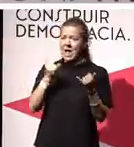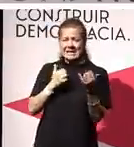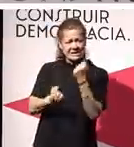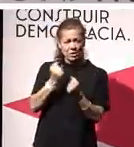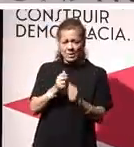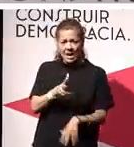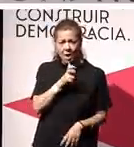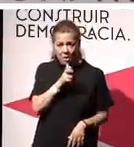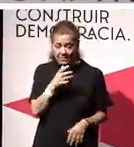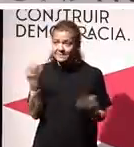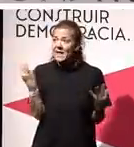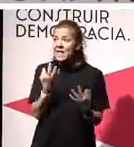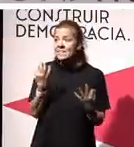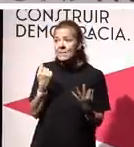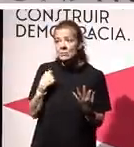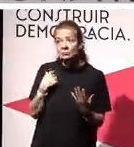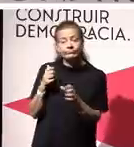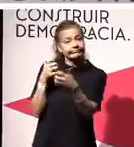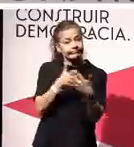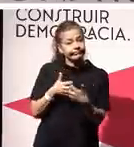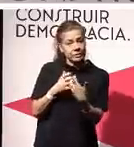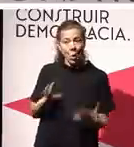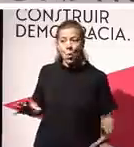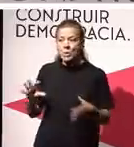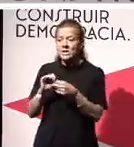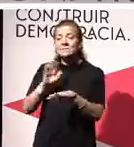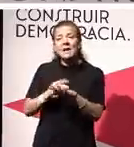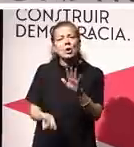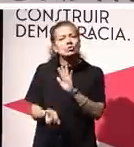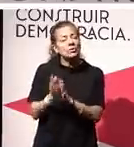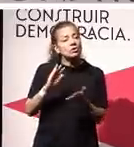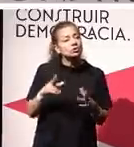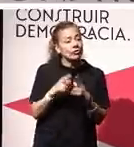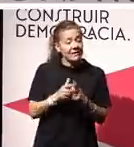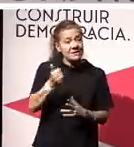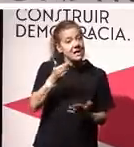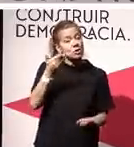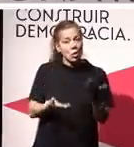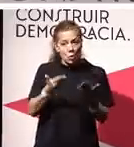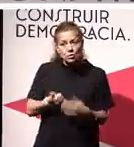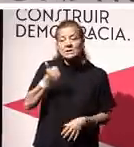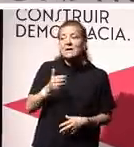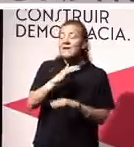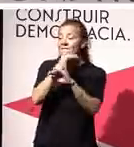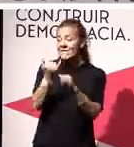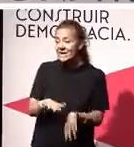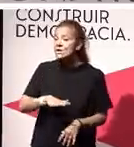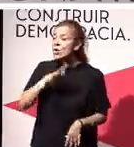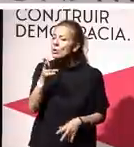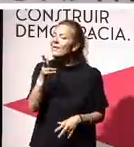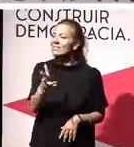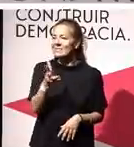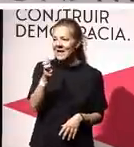a tener que enfrentarles unidas para construir sociedades más justas y, sobre todo, más felices, porque tenemos